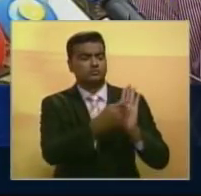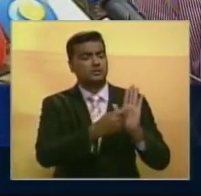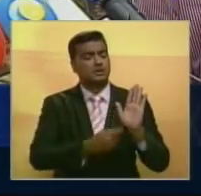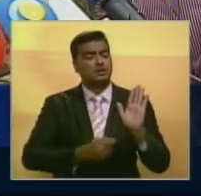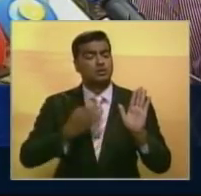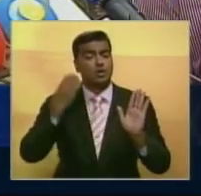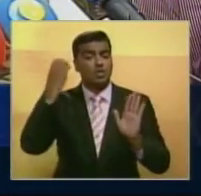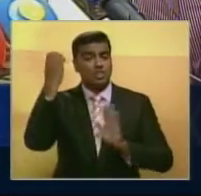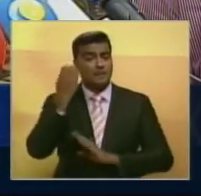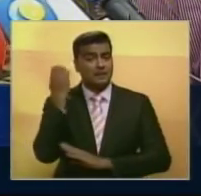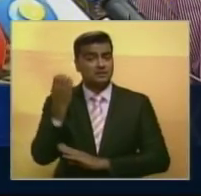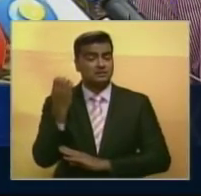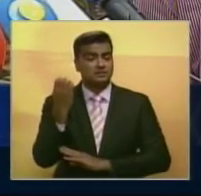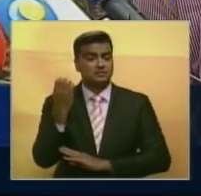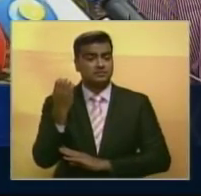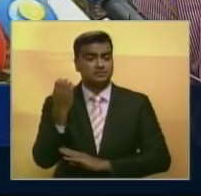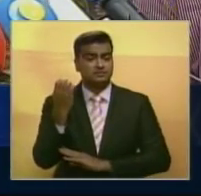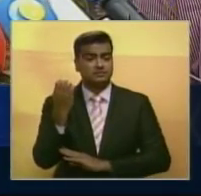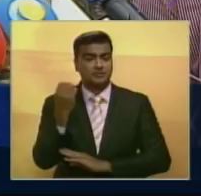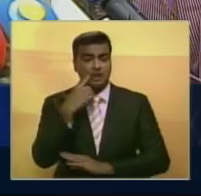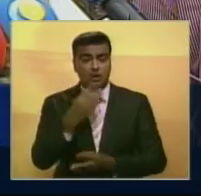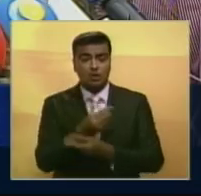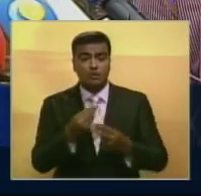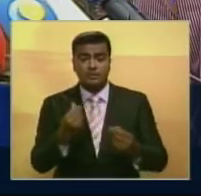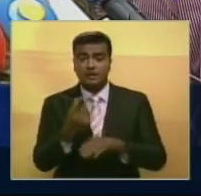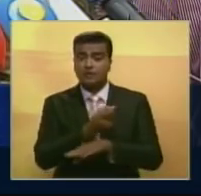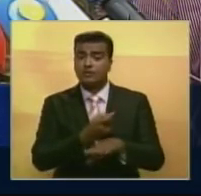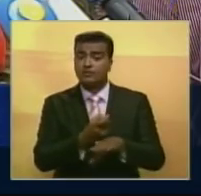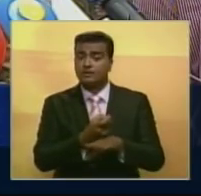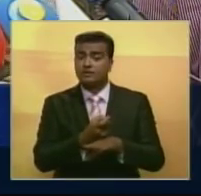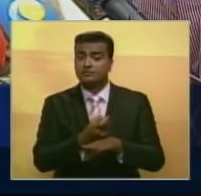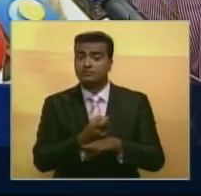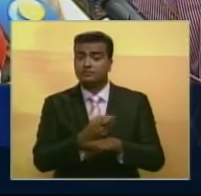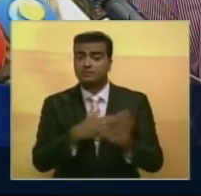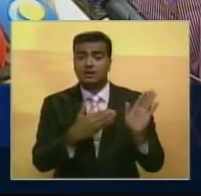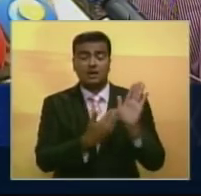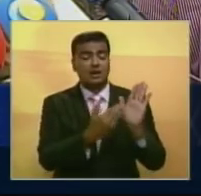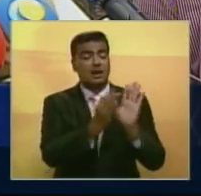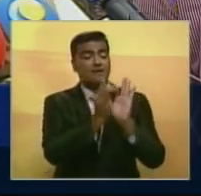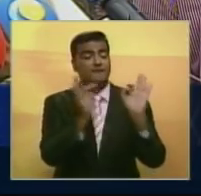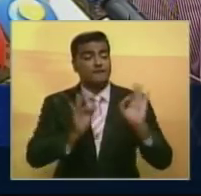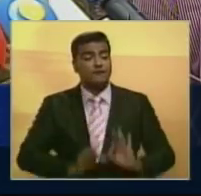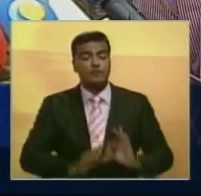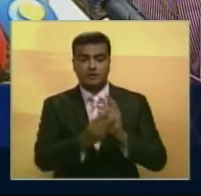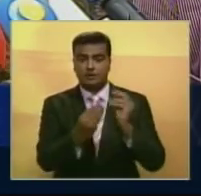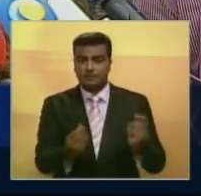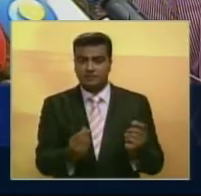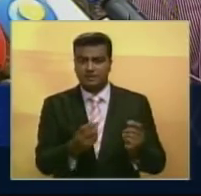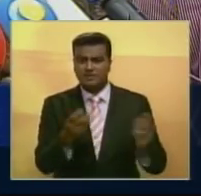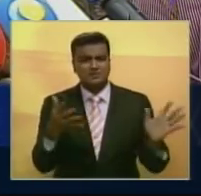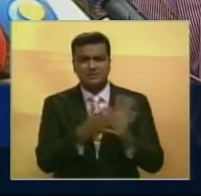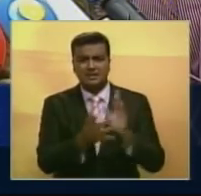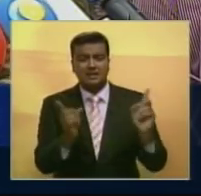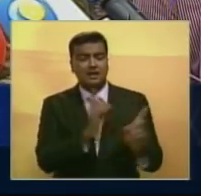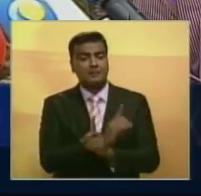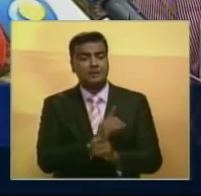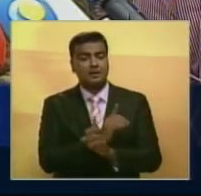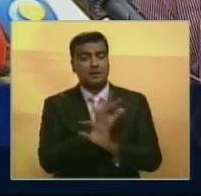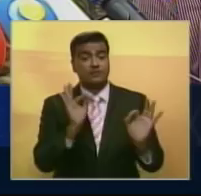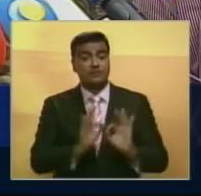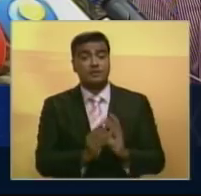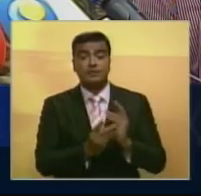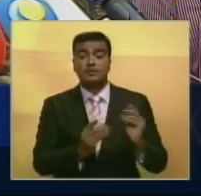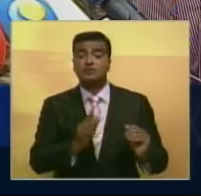económica, el gobierno tiene que cambiar el modelo económico. No se cambia el modelo económico